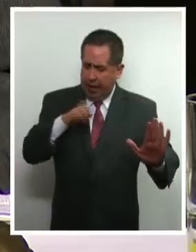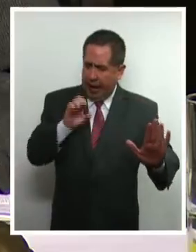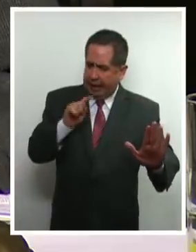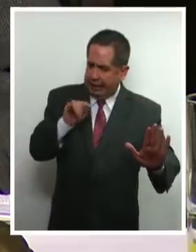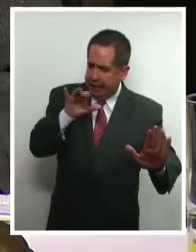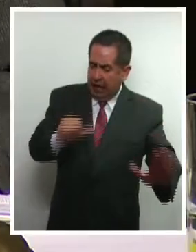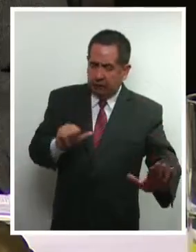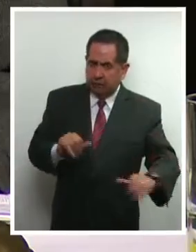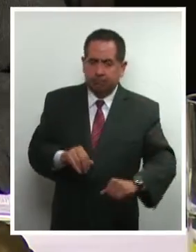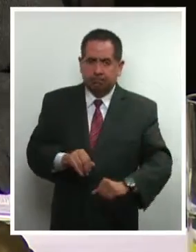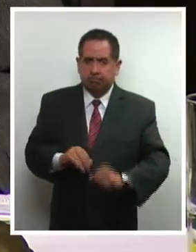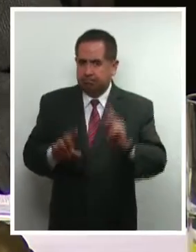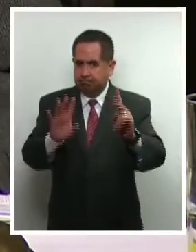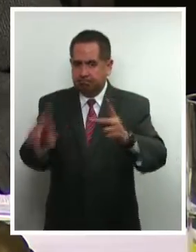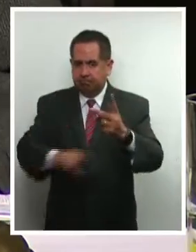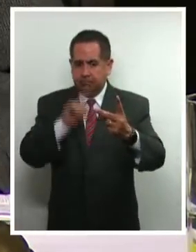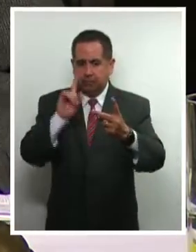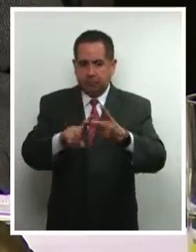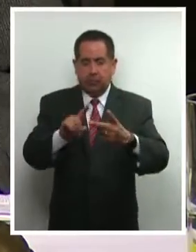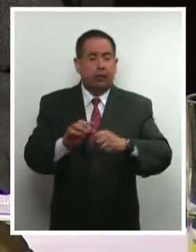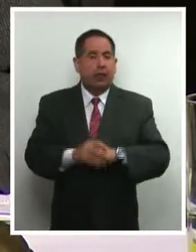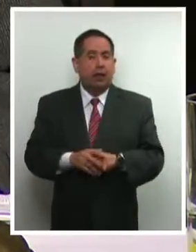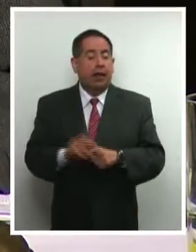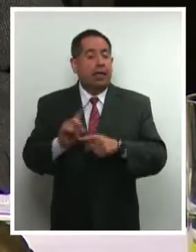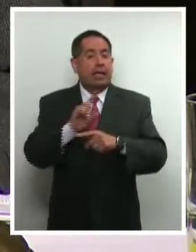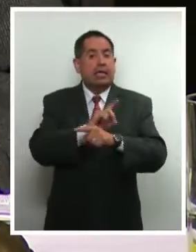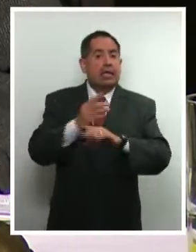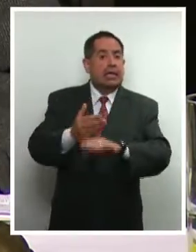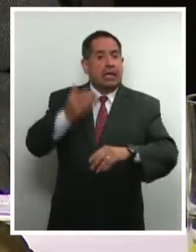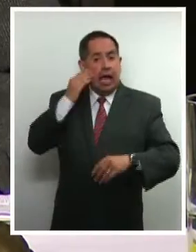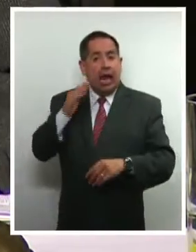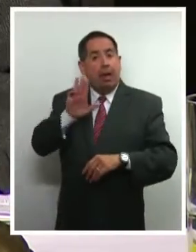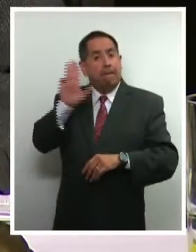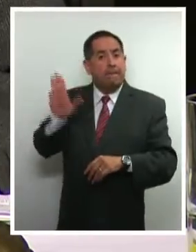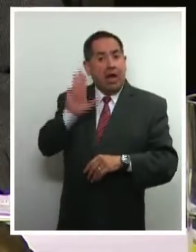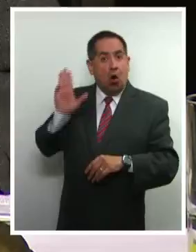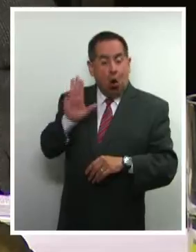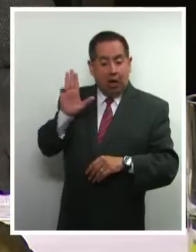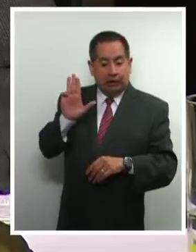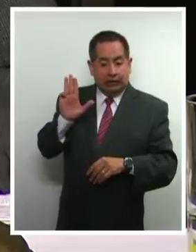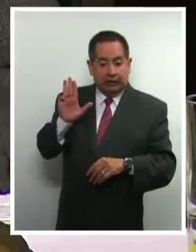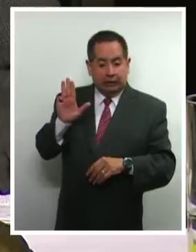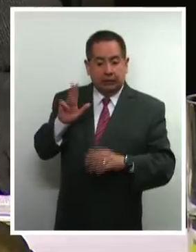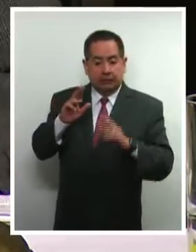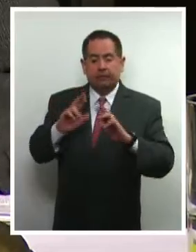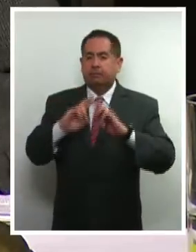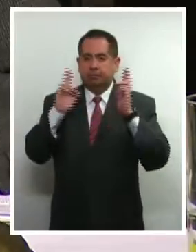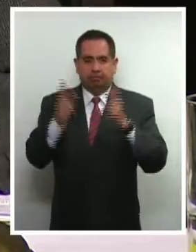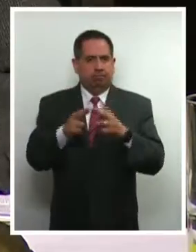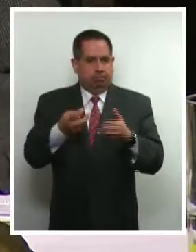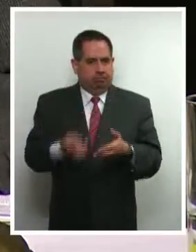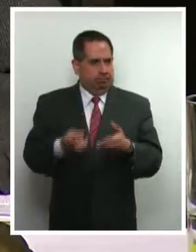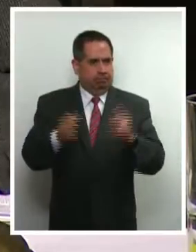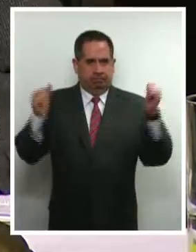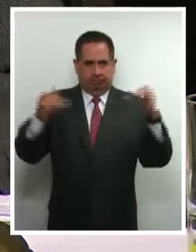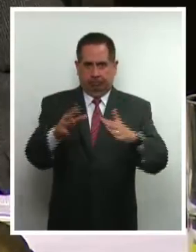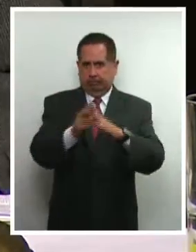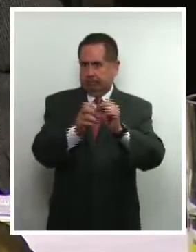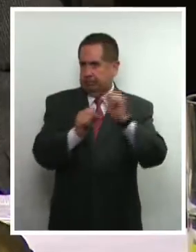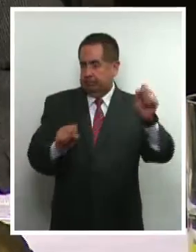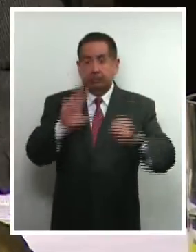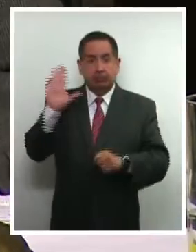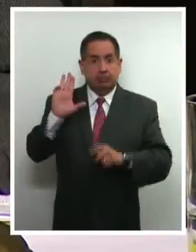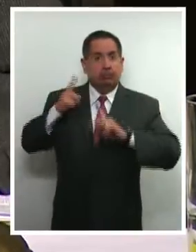En segundo lugar, desde el miércoles que instalamos de nueva cuenta las sesiones de esta Asamblea